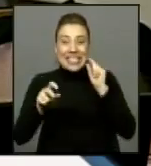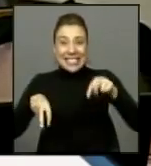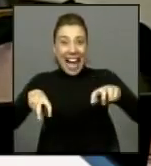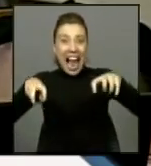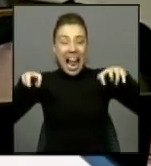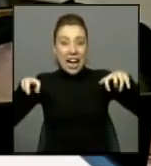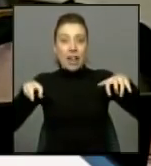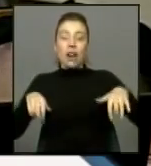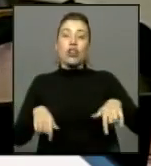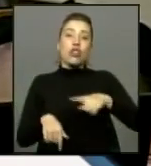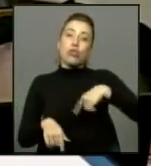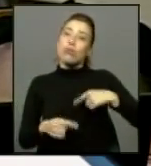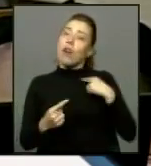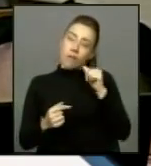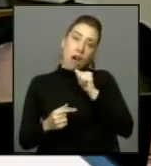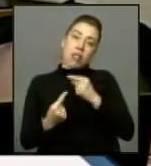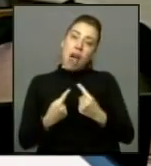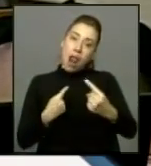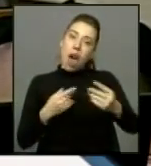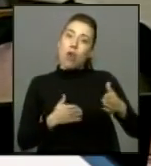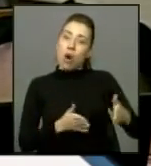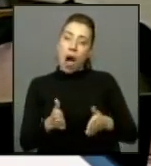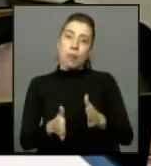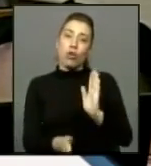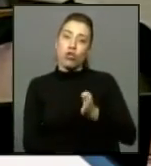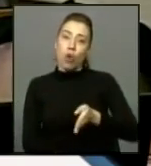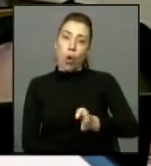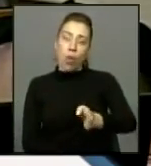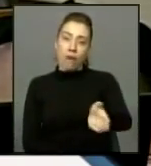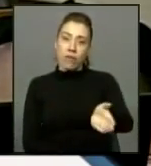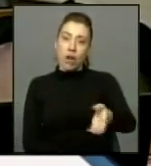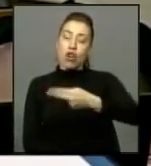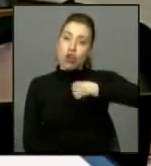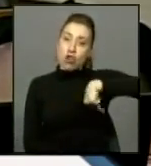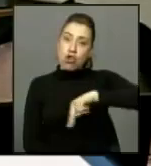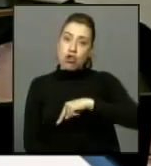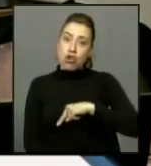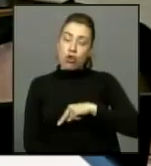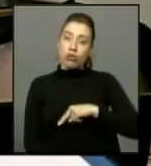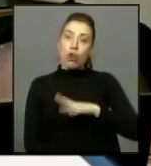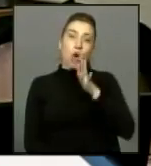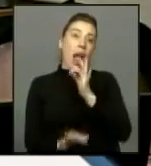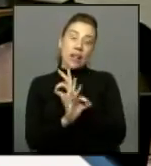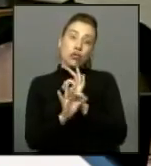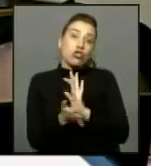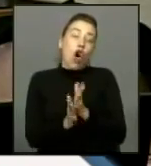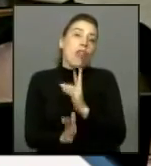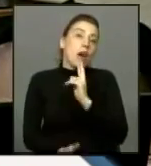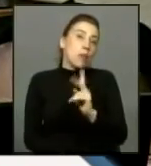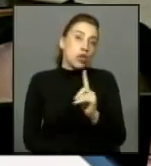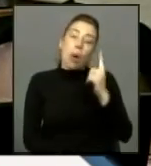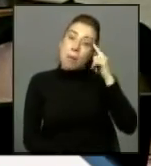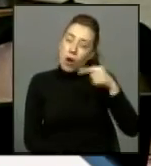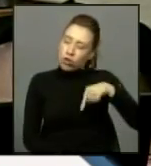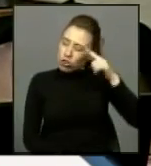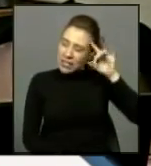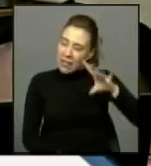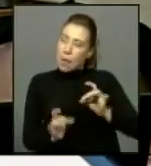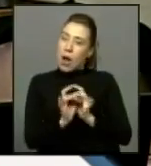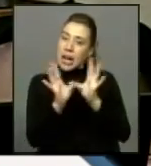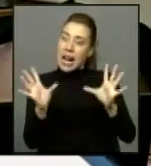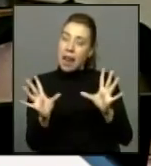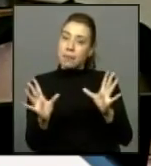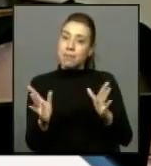presentes, nos queda un largo camino por delante. Nosotros, por cierto, no tenemos todas las respuestas, pero sí tenemos claro que va a ser